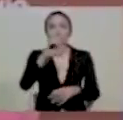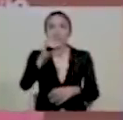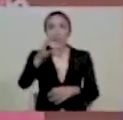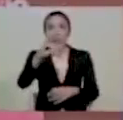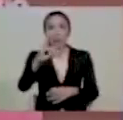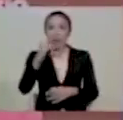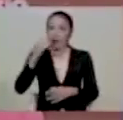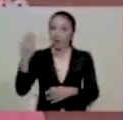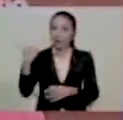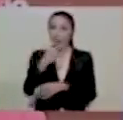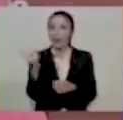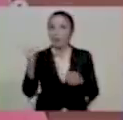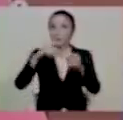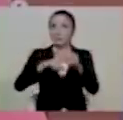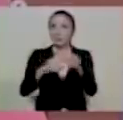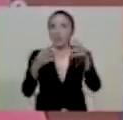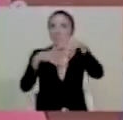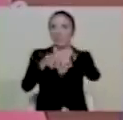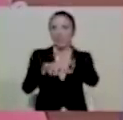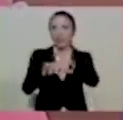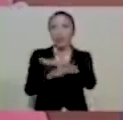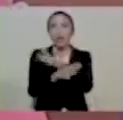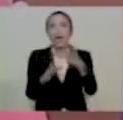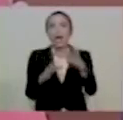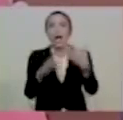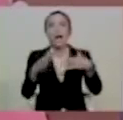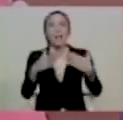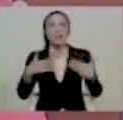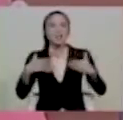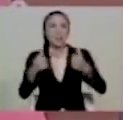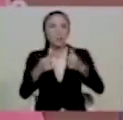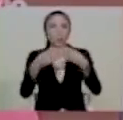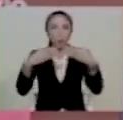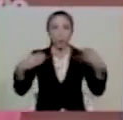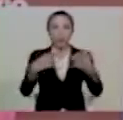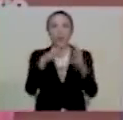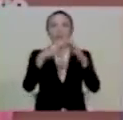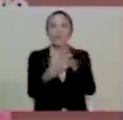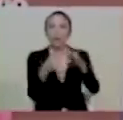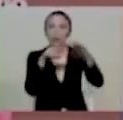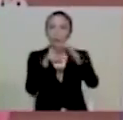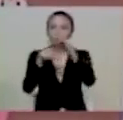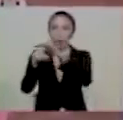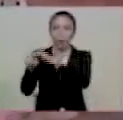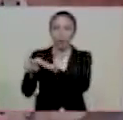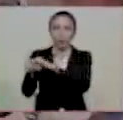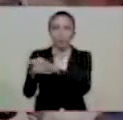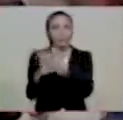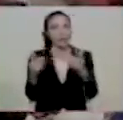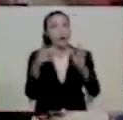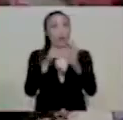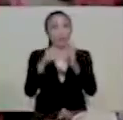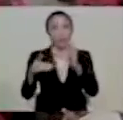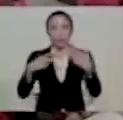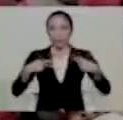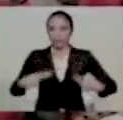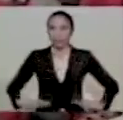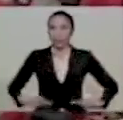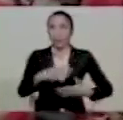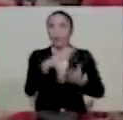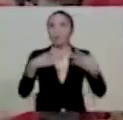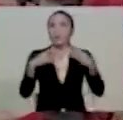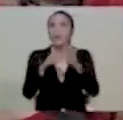que se integran al sistema de salud pública barrio adentro. Bueno, garantía del derecho a la salud que